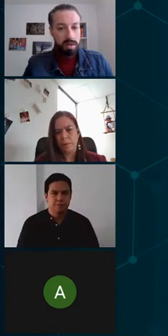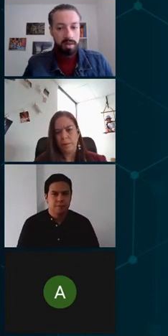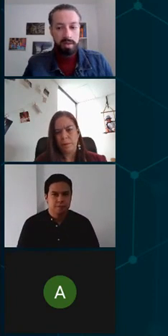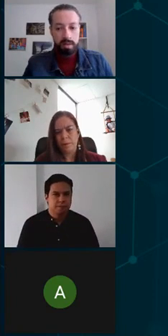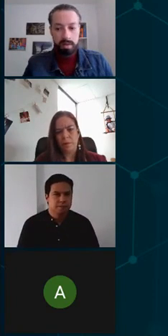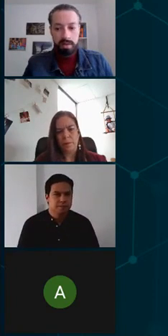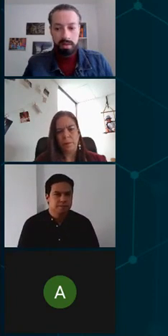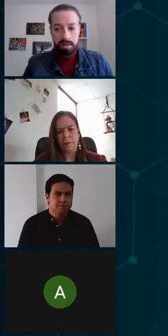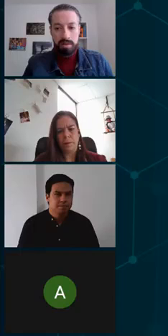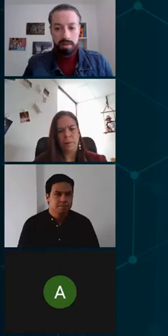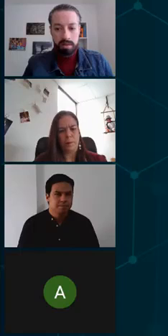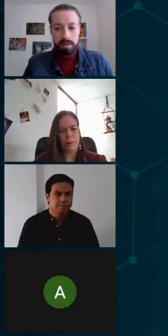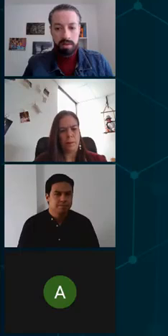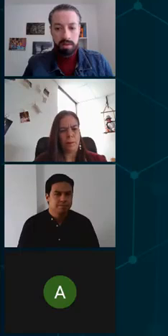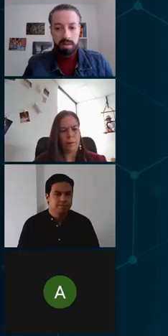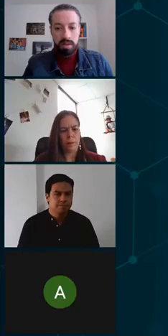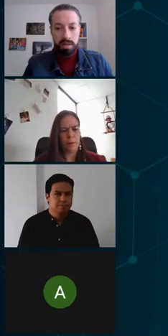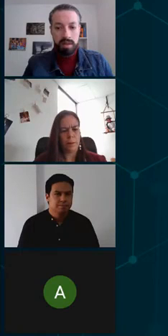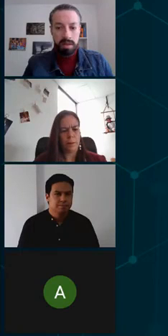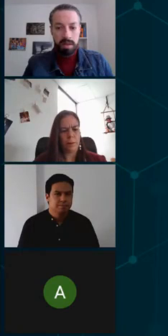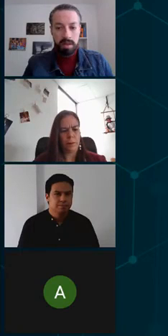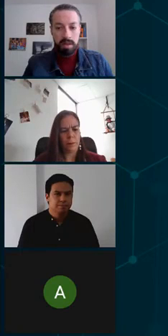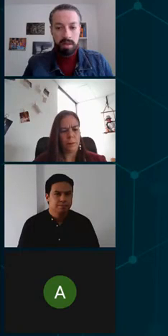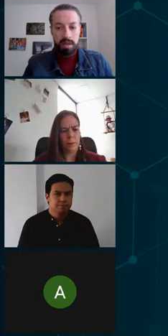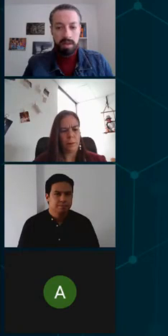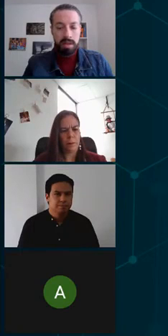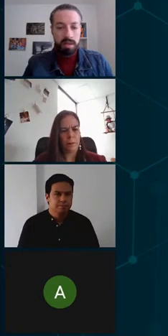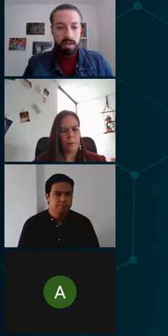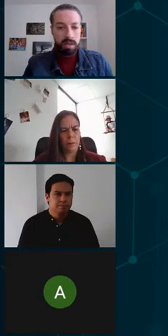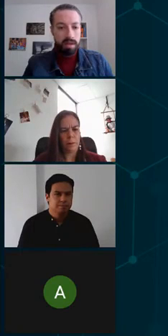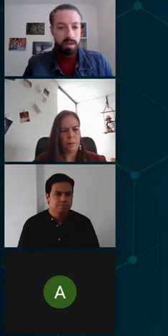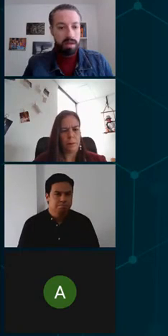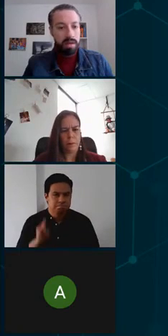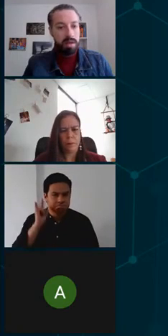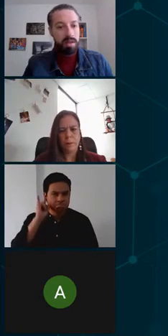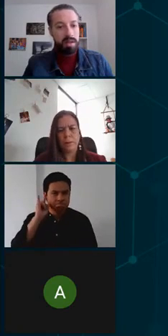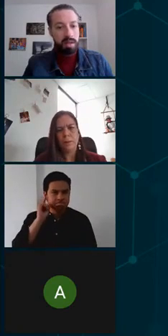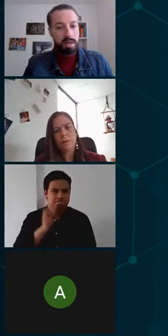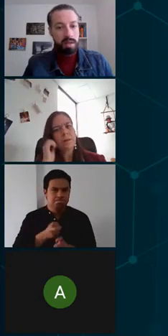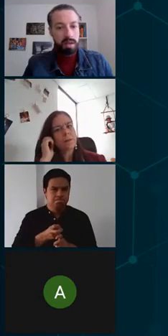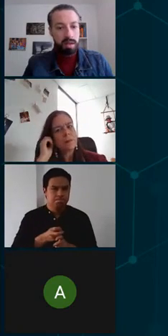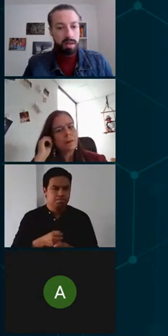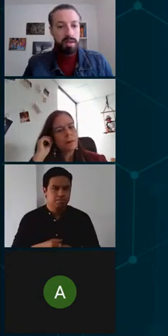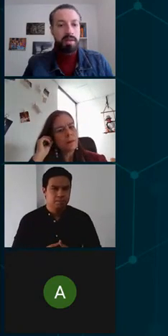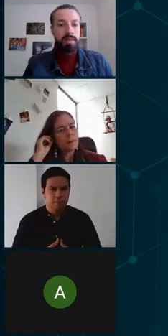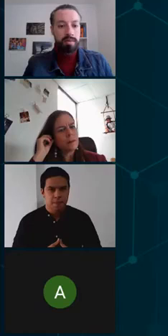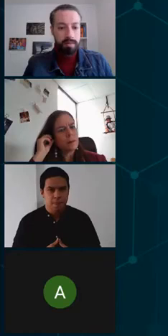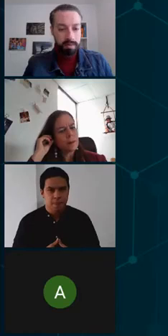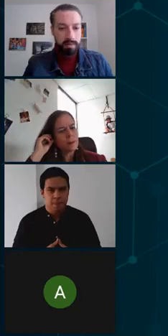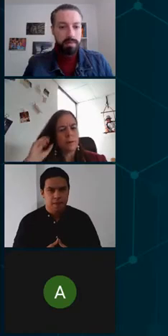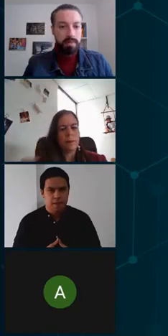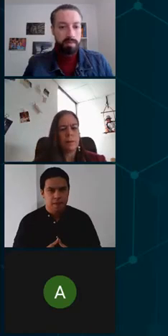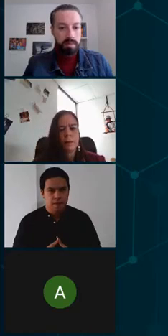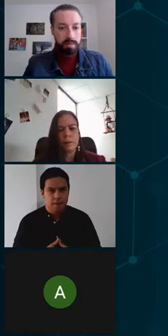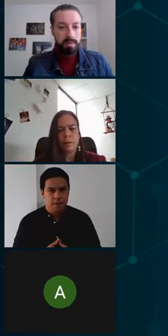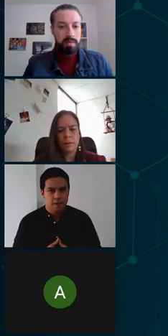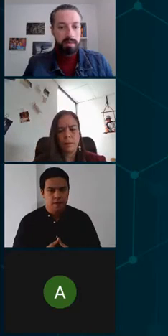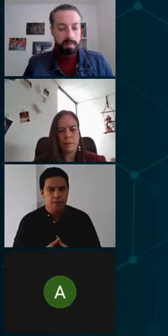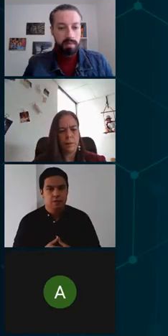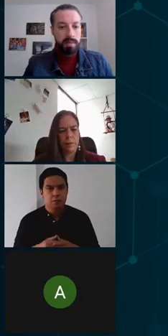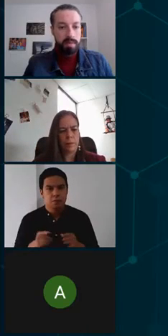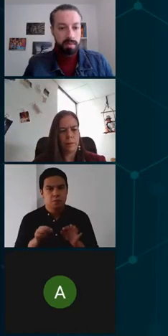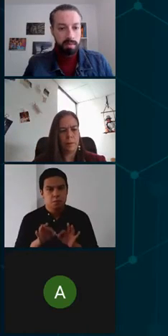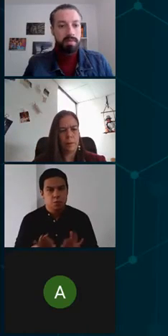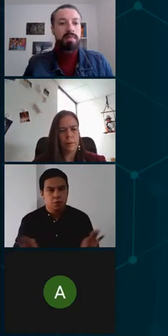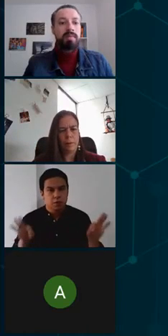el ejercicio anterior del prototipo que hicimos del storyboard, sería poner en práctica a esa persona, a ese usuario, con todas las audiencias en el centro